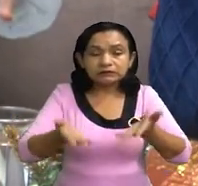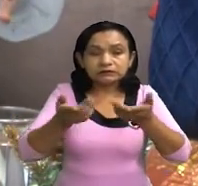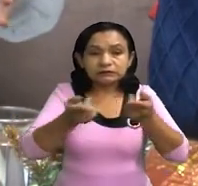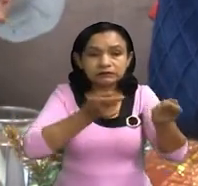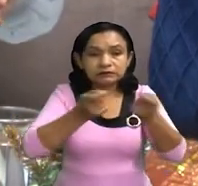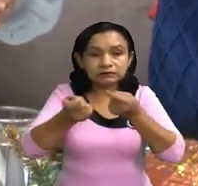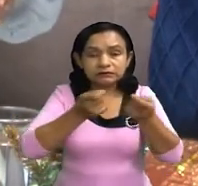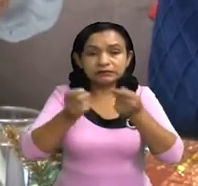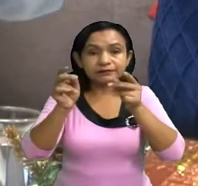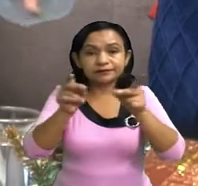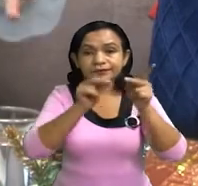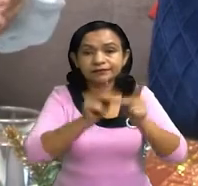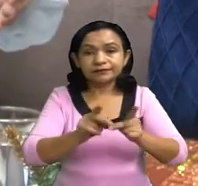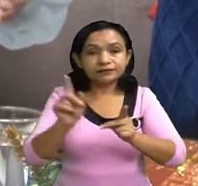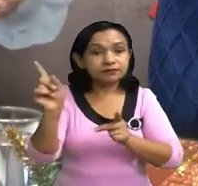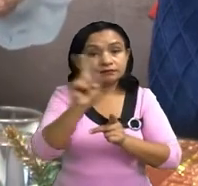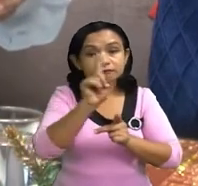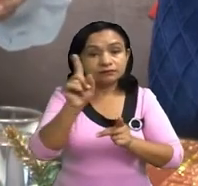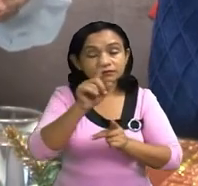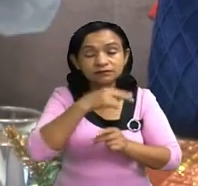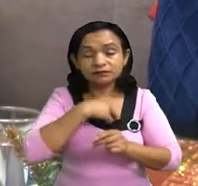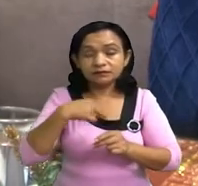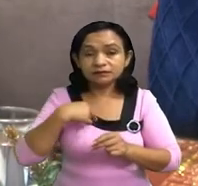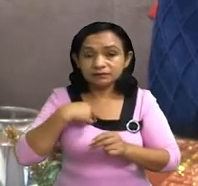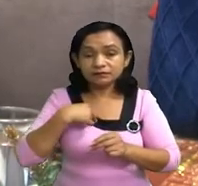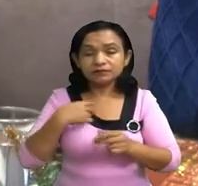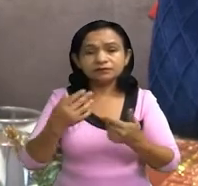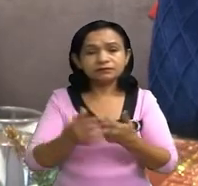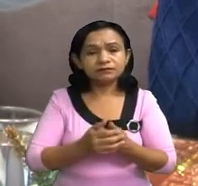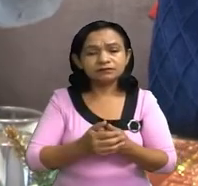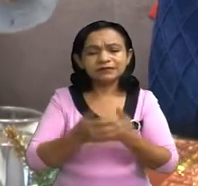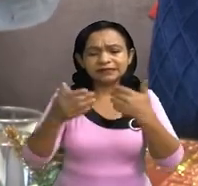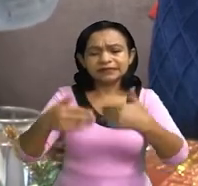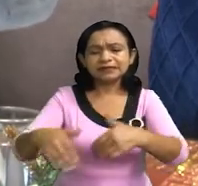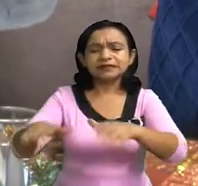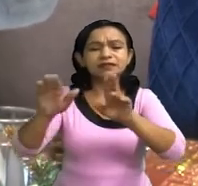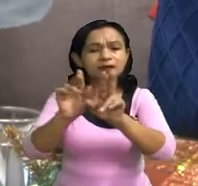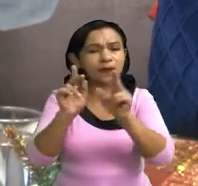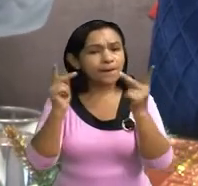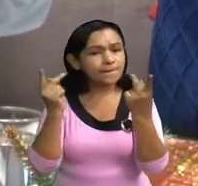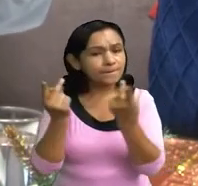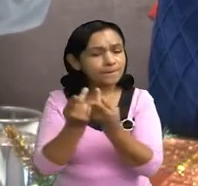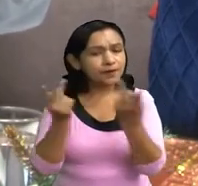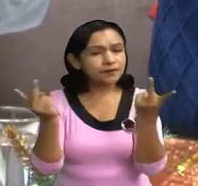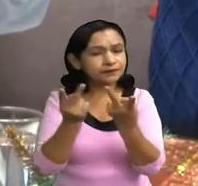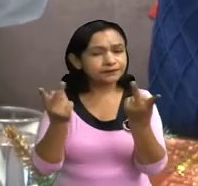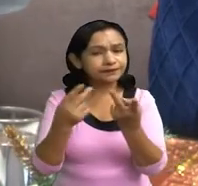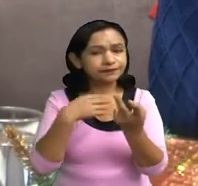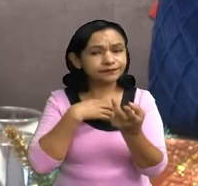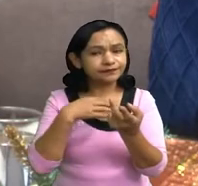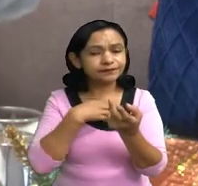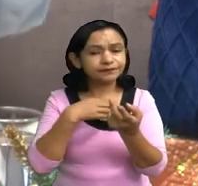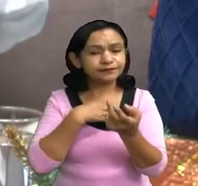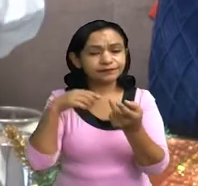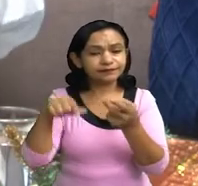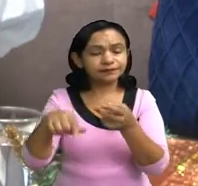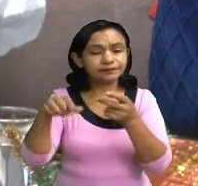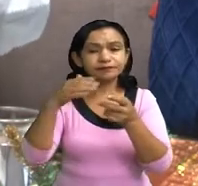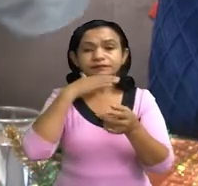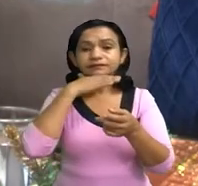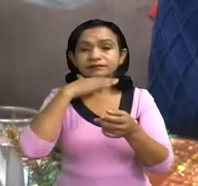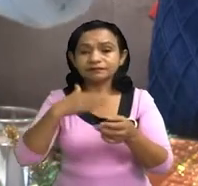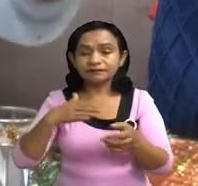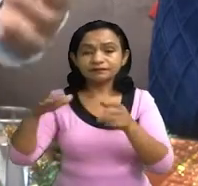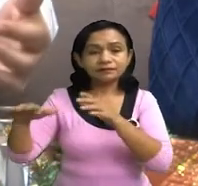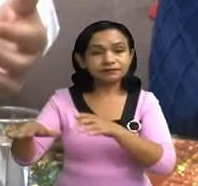manipulando a la gente. No lo hagan. Déjenos que el pueblo viva estas fiestas